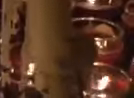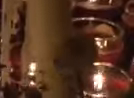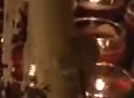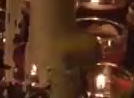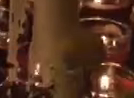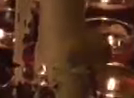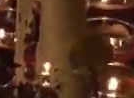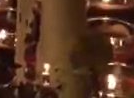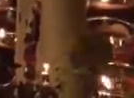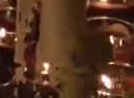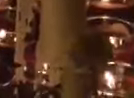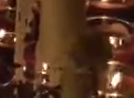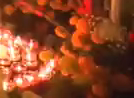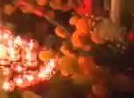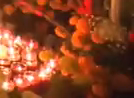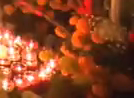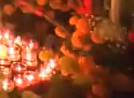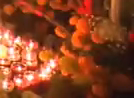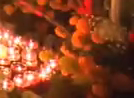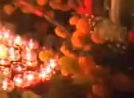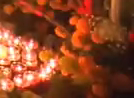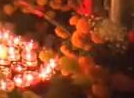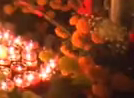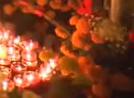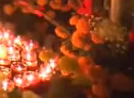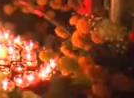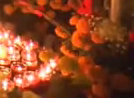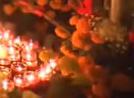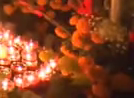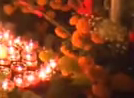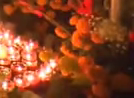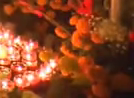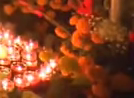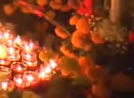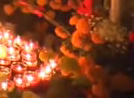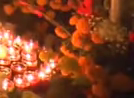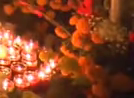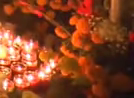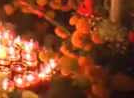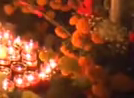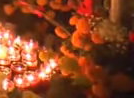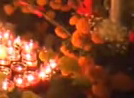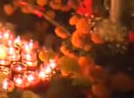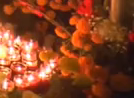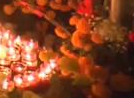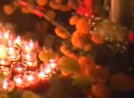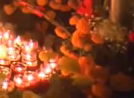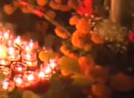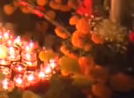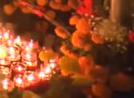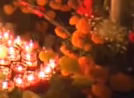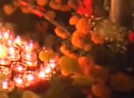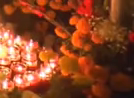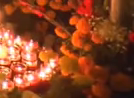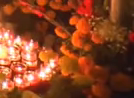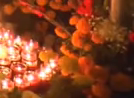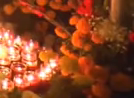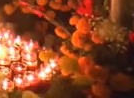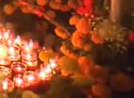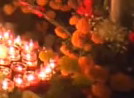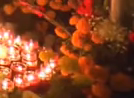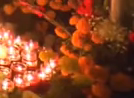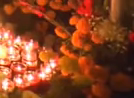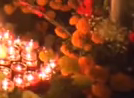nietos, bisnietos, seguimos con la misma tradición. Mi nombre es Avelino Feliz Zacapo, y así como ustedes ven ahorita, con